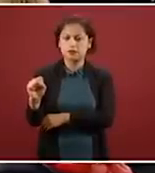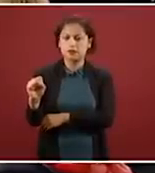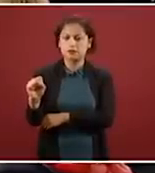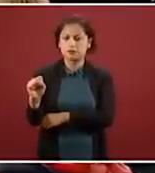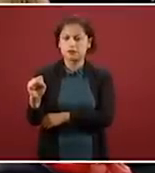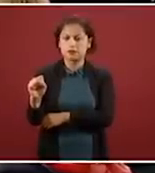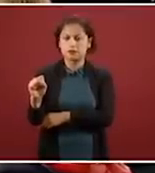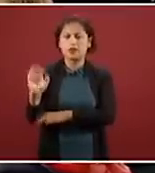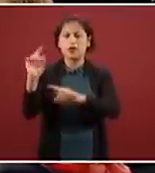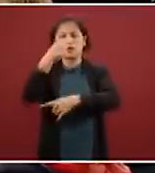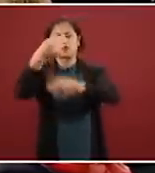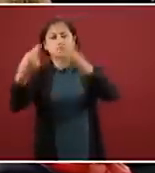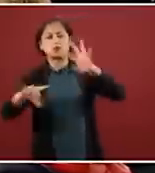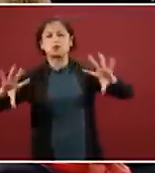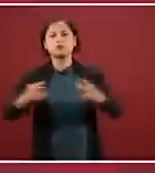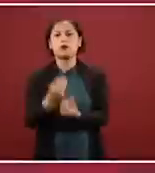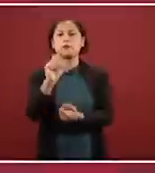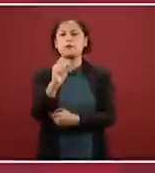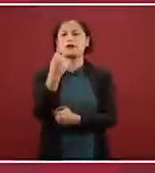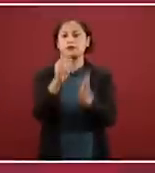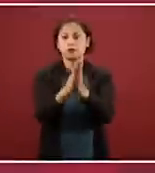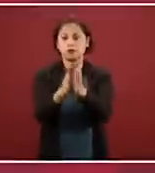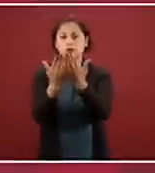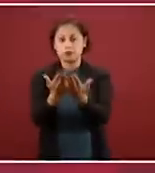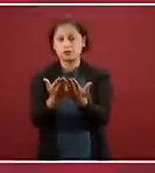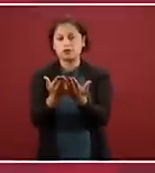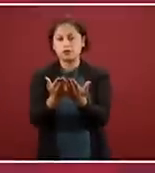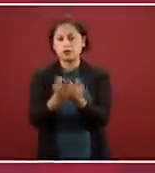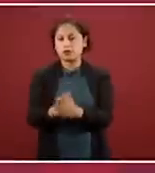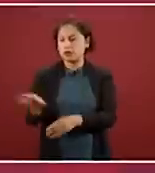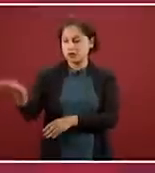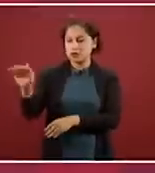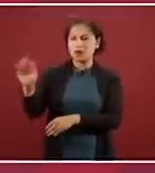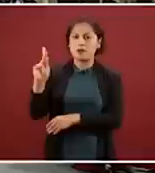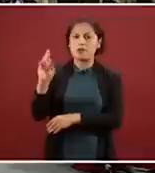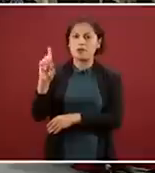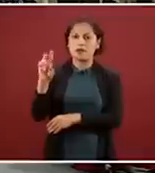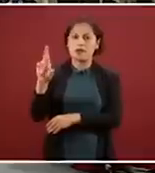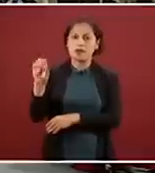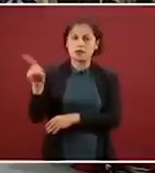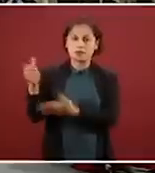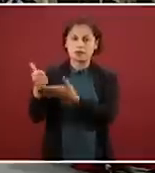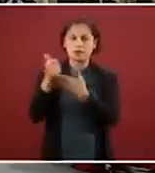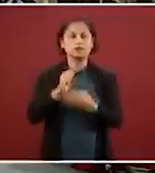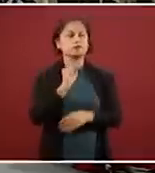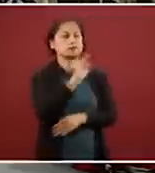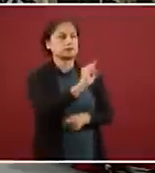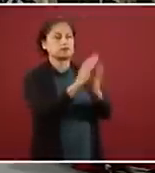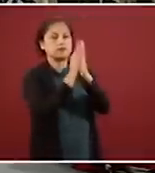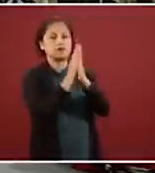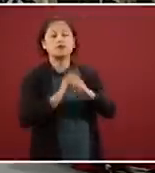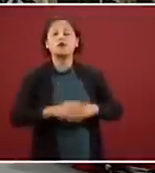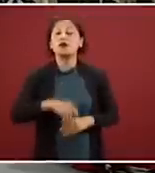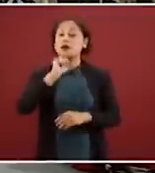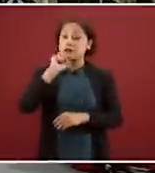sí. 21. Y sí, le vamos a pedir a Pedro que nos ayude. Sí, por favor, señor, ¿no? Sí. Y podría también